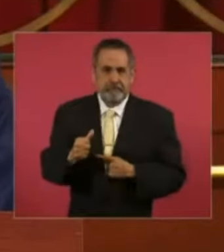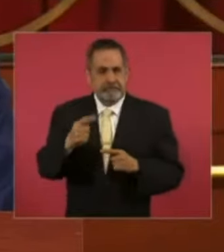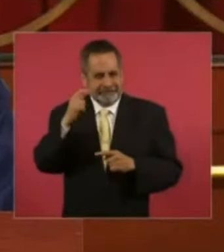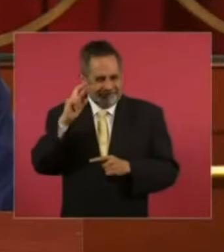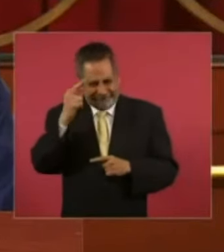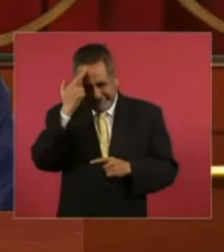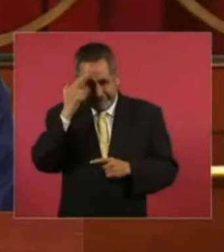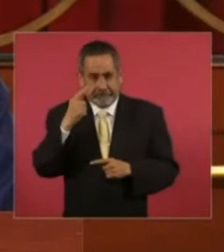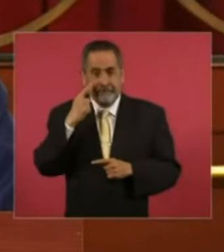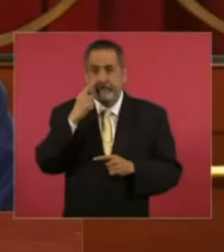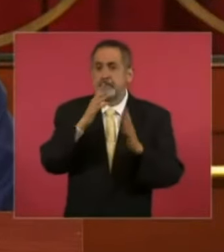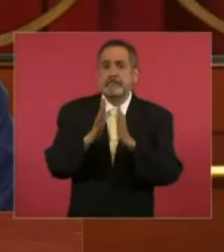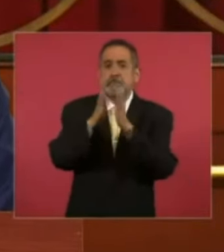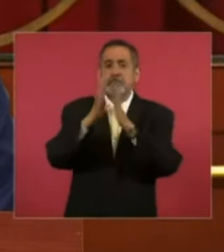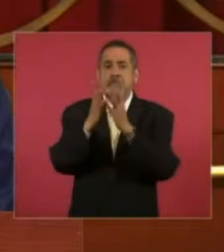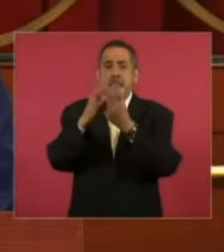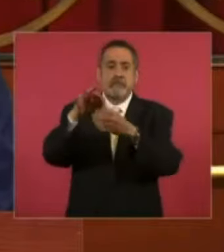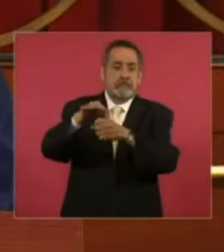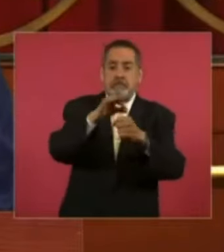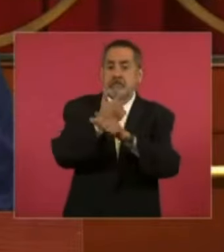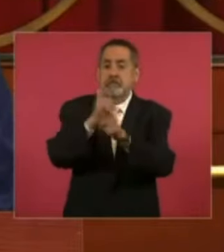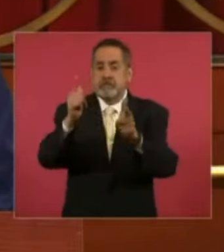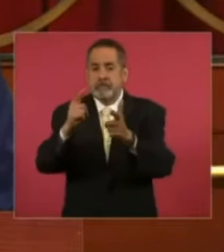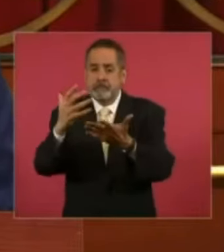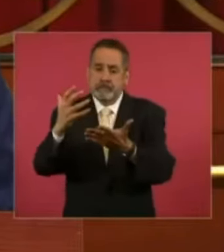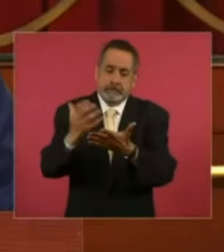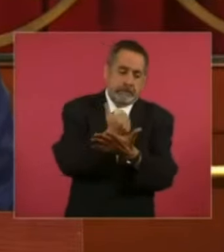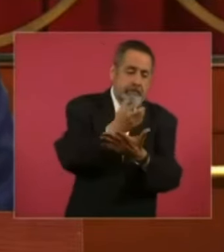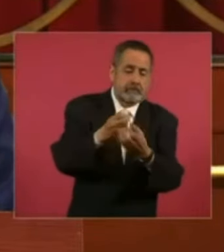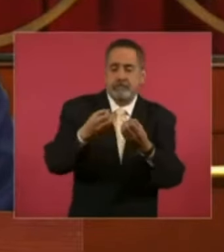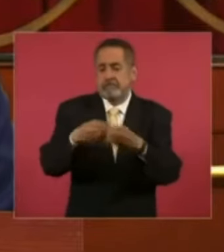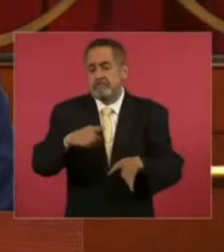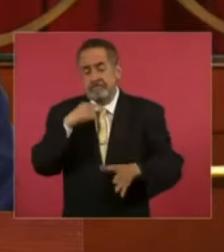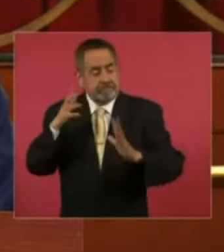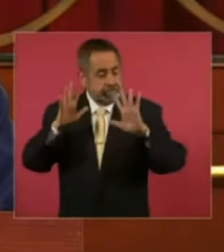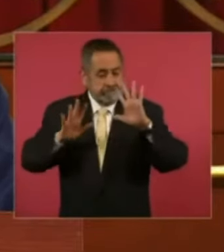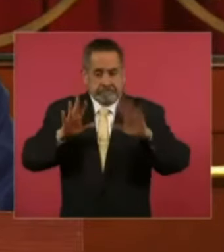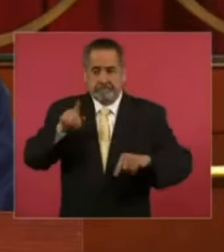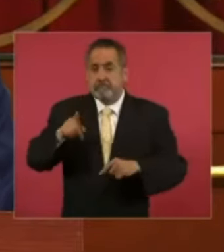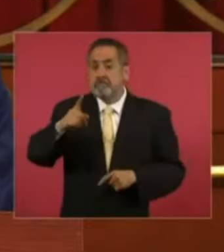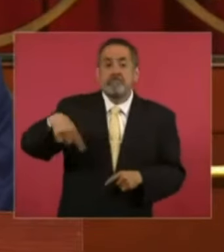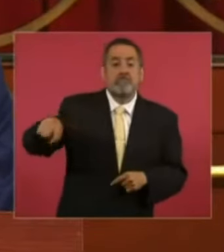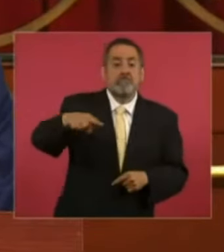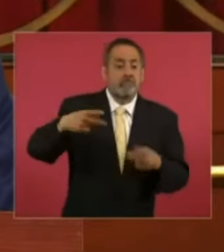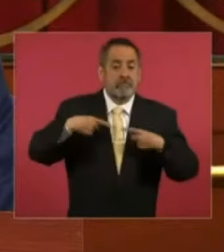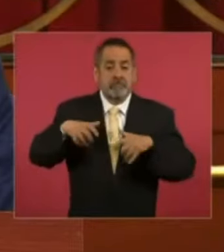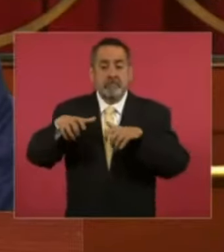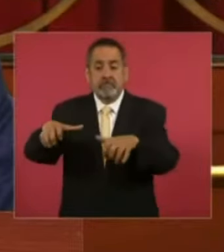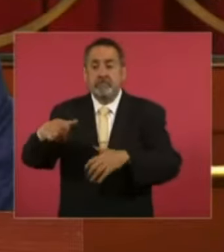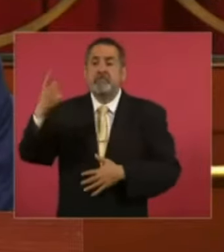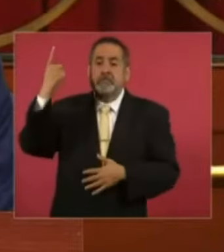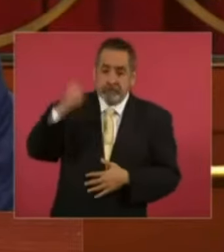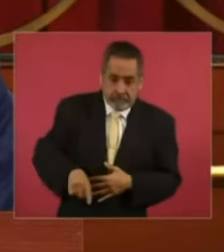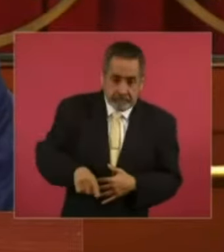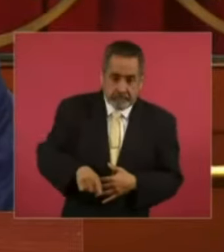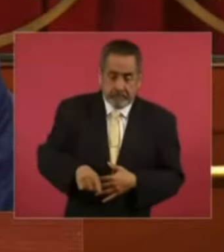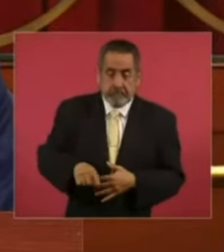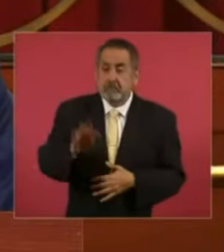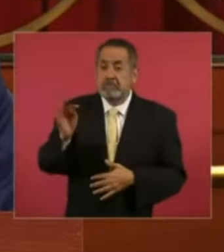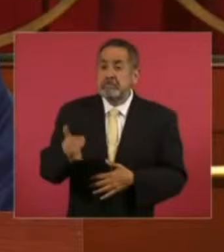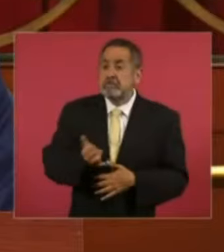128, ahora tendrá 64, es decir, la mitad. Los consejeros y magistrados de